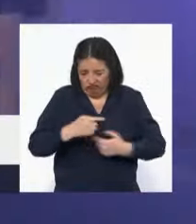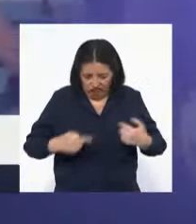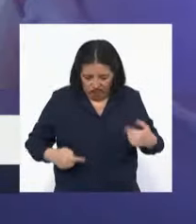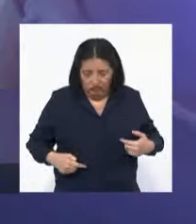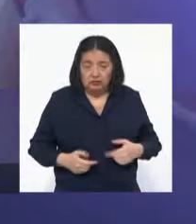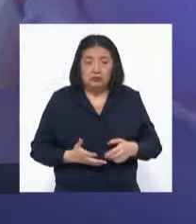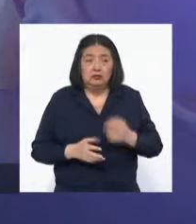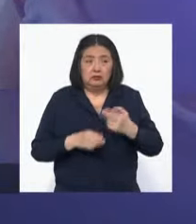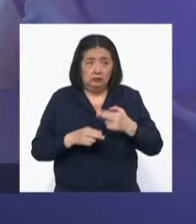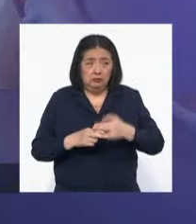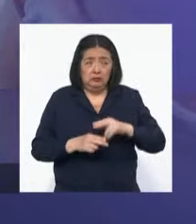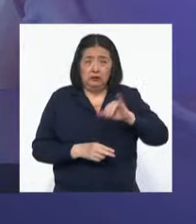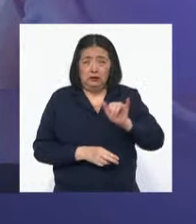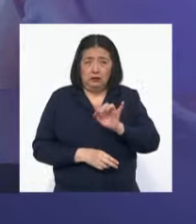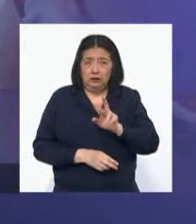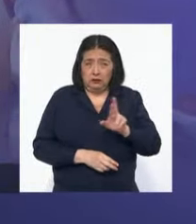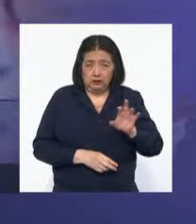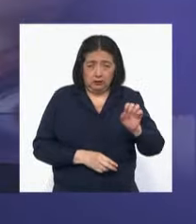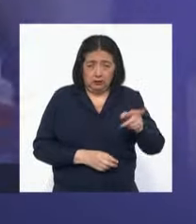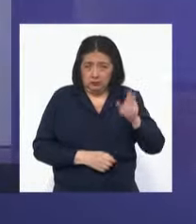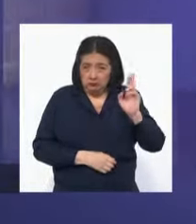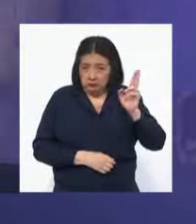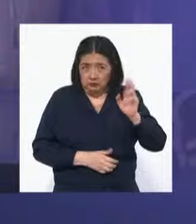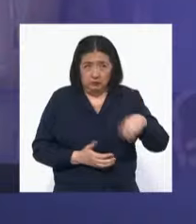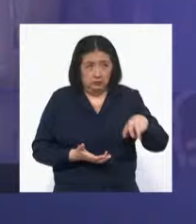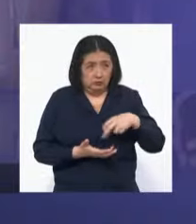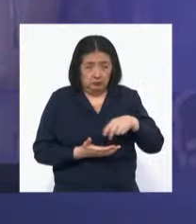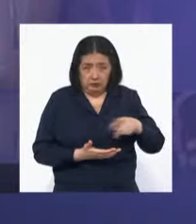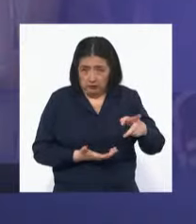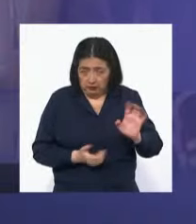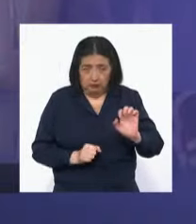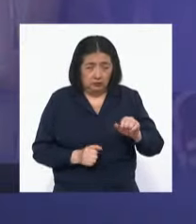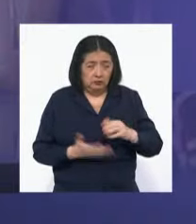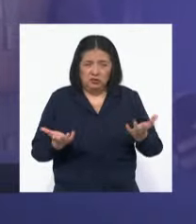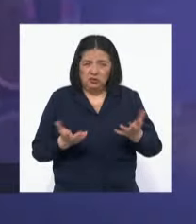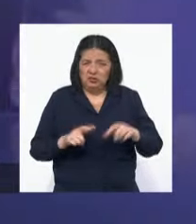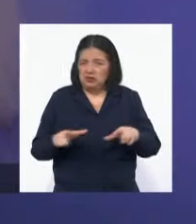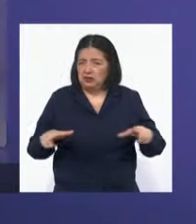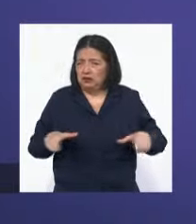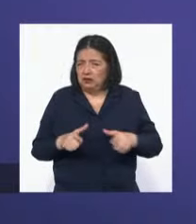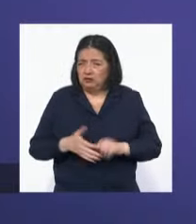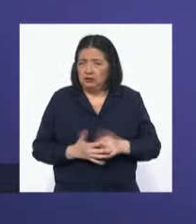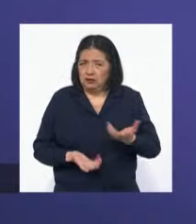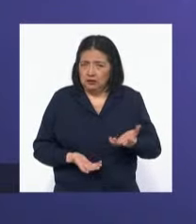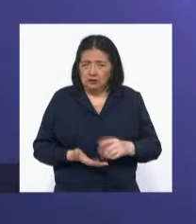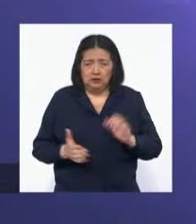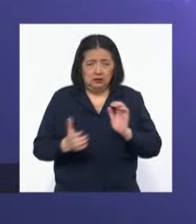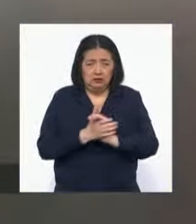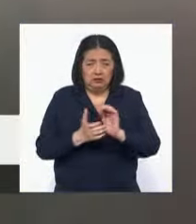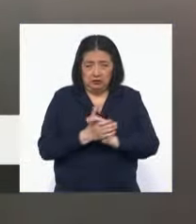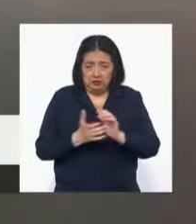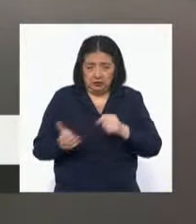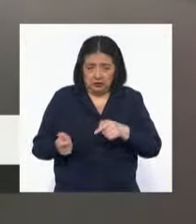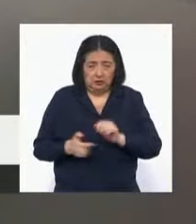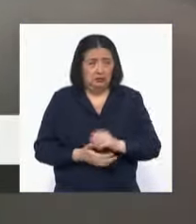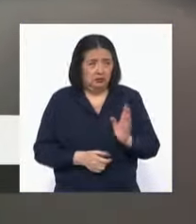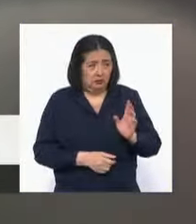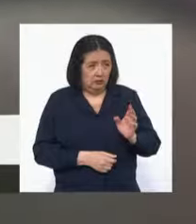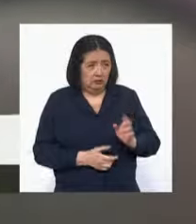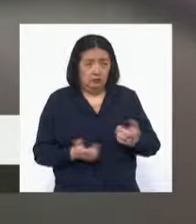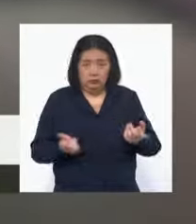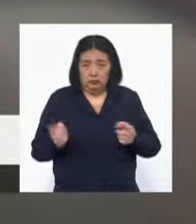hallado Jairo Villavicencio Milián, un profesor de baile de esta academia, ubicada en la urbanización Marcavilca en Chorrillos. Fue